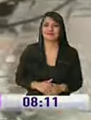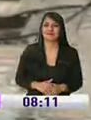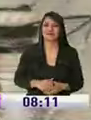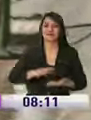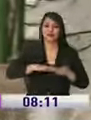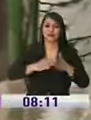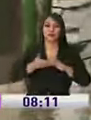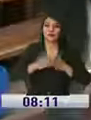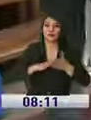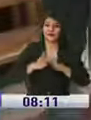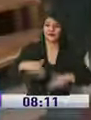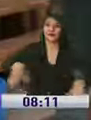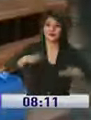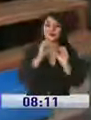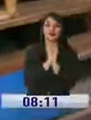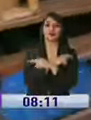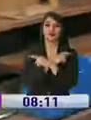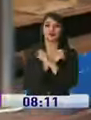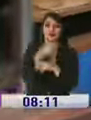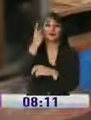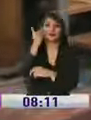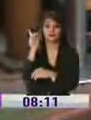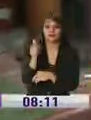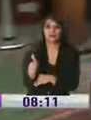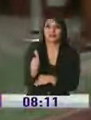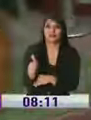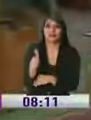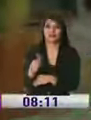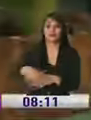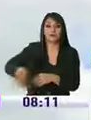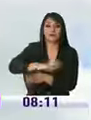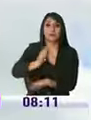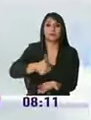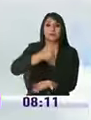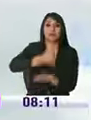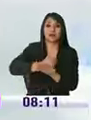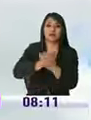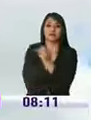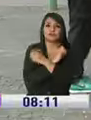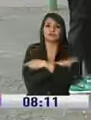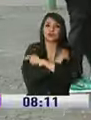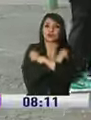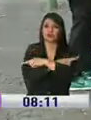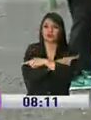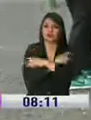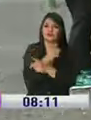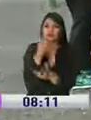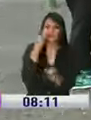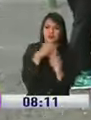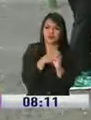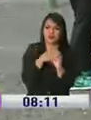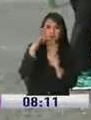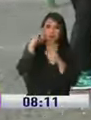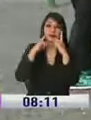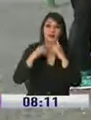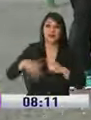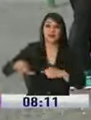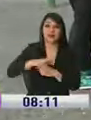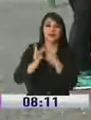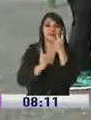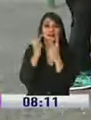sector de la mariscal decidió limpiar por cuenta propia la plaza foch si el objetivo de la zona es que en este verano las visitas turísticas